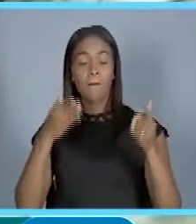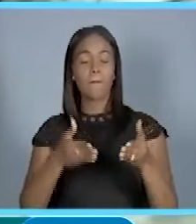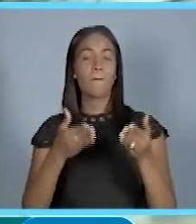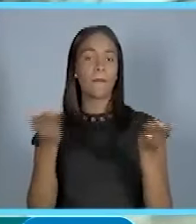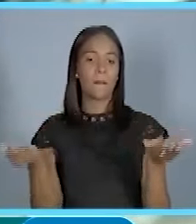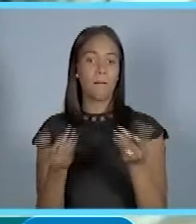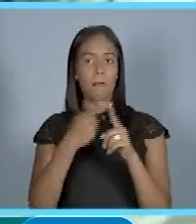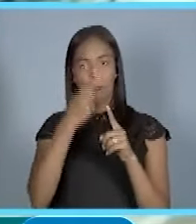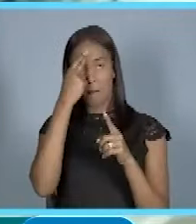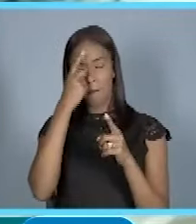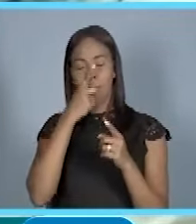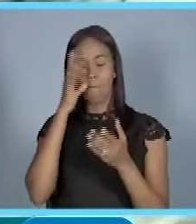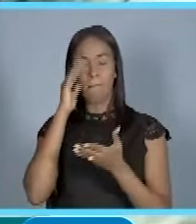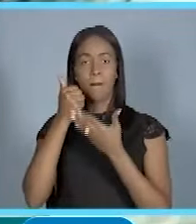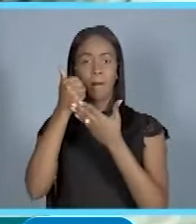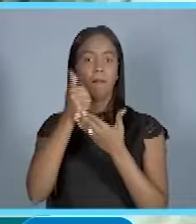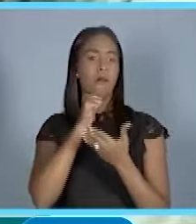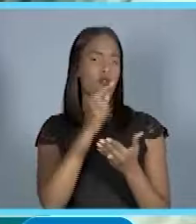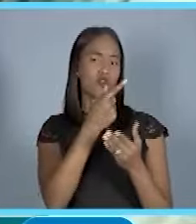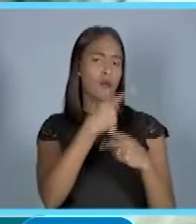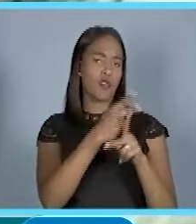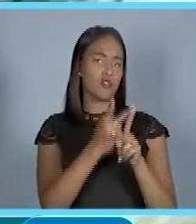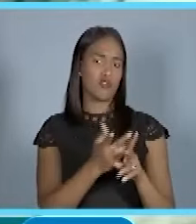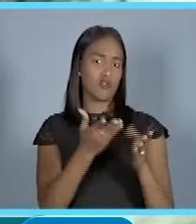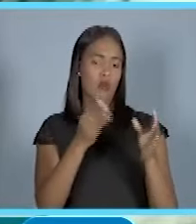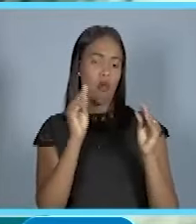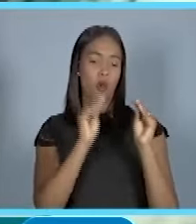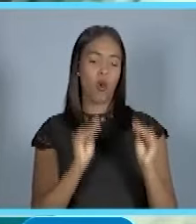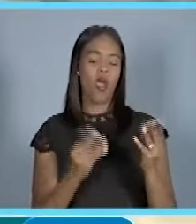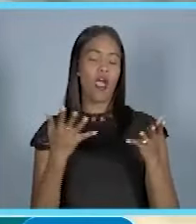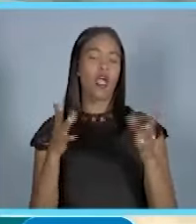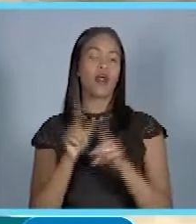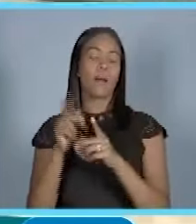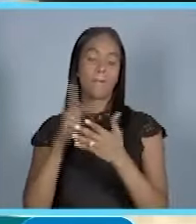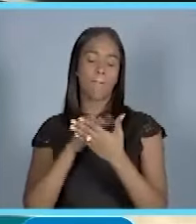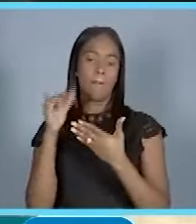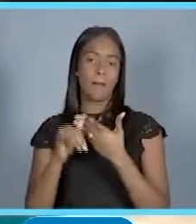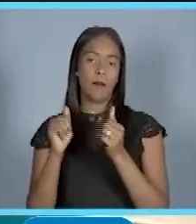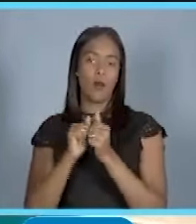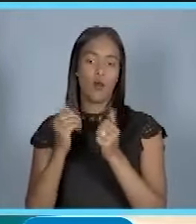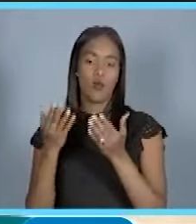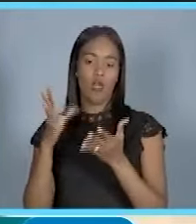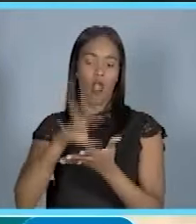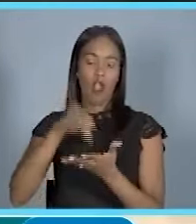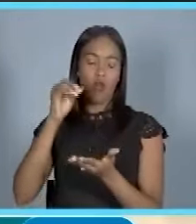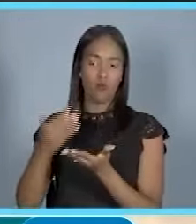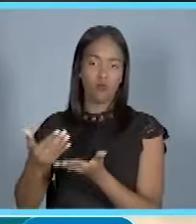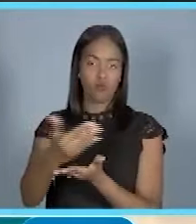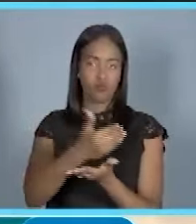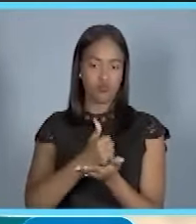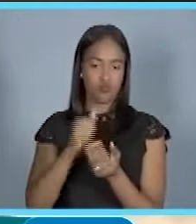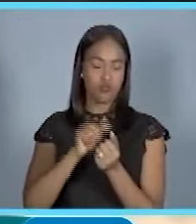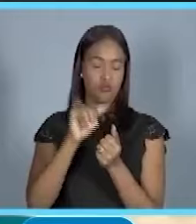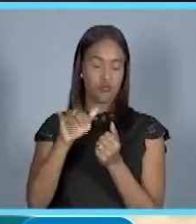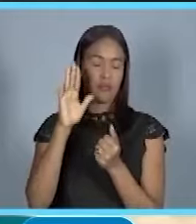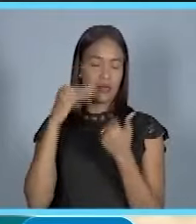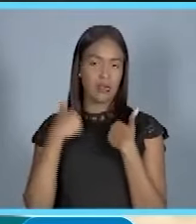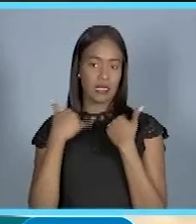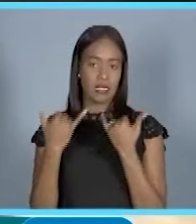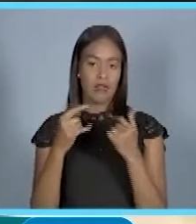en el país, que impactará no solo en la producción hortícola, sino también en proyectos como el cultivo de arroz y la producción ganadera que se